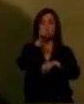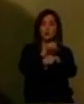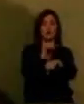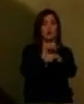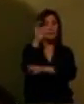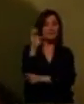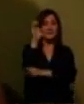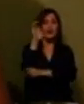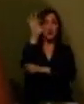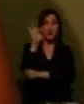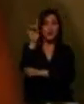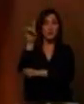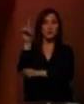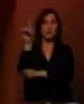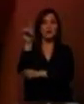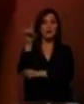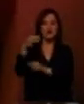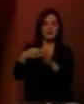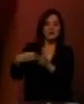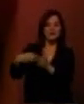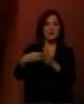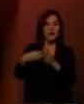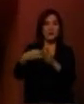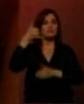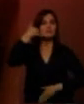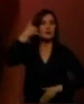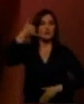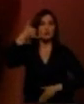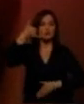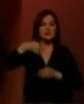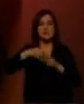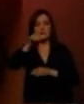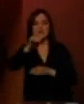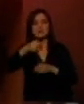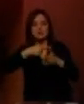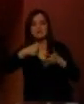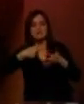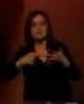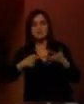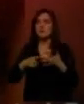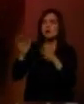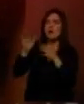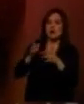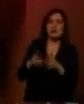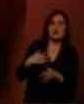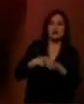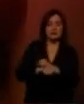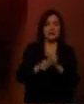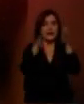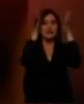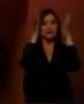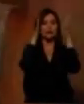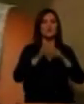del EQ911, mediante orientación médica vía telefónica, las guió qué pasos tenían que seguir mientras la mamita tenía